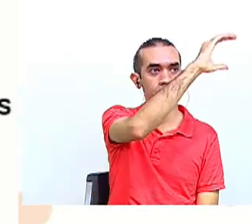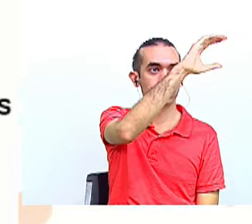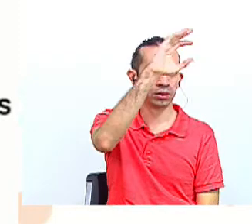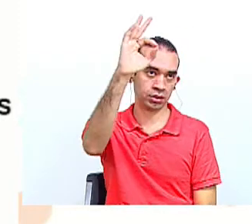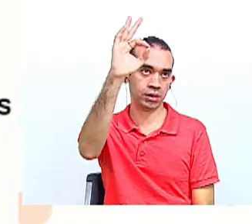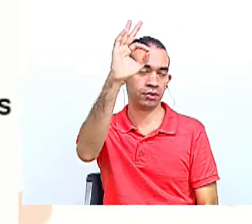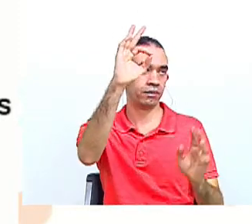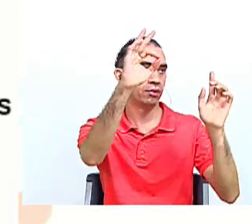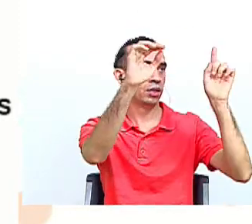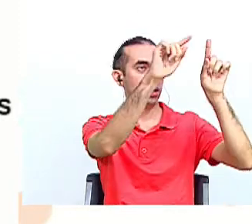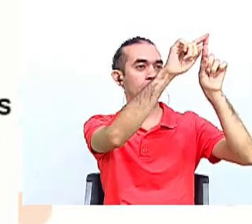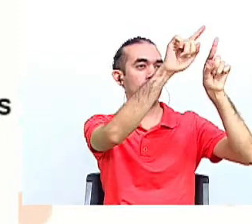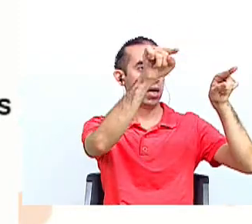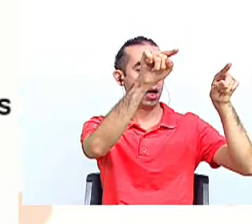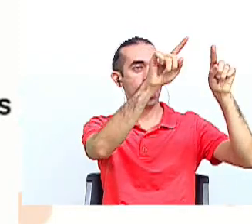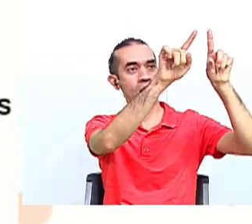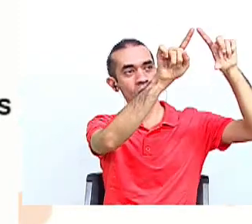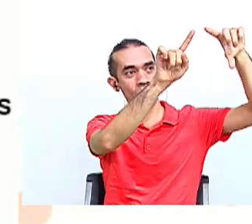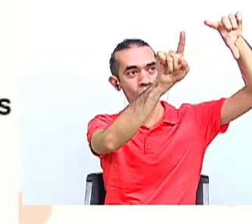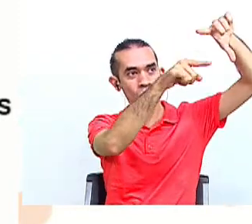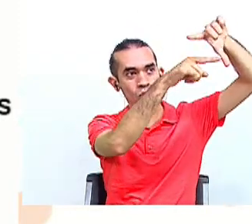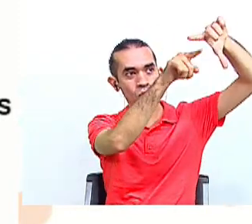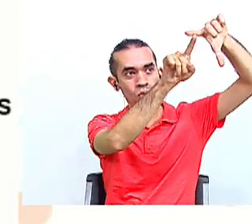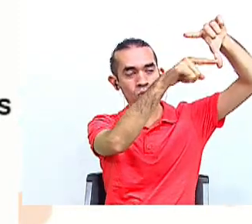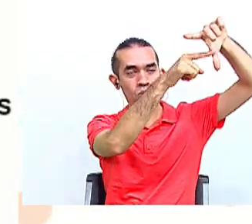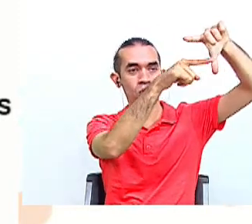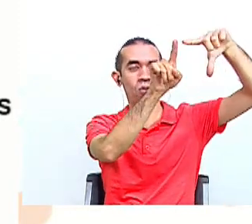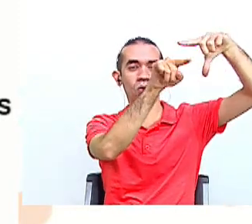es congruente con el ángulo